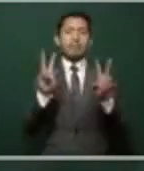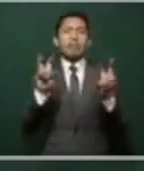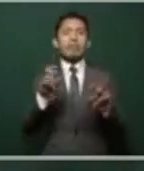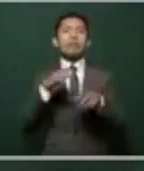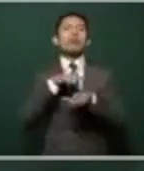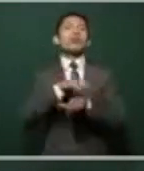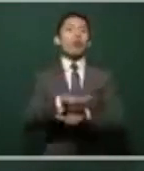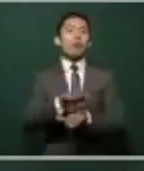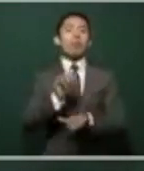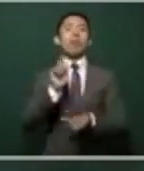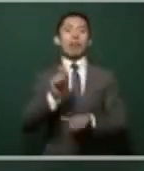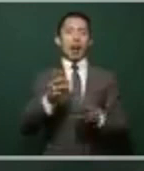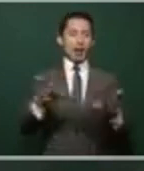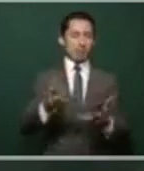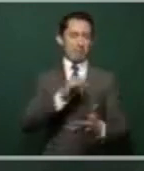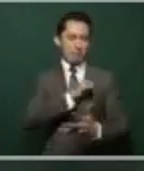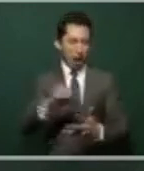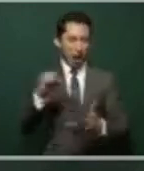incidencia delictiva,